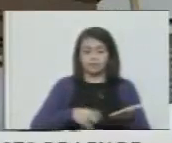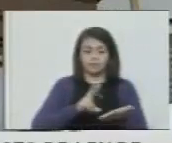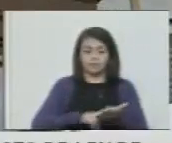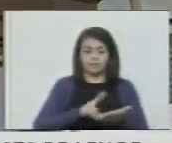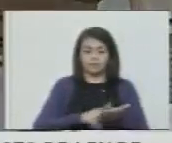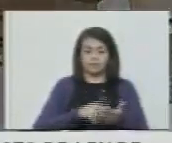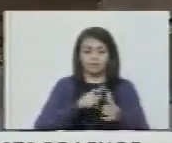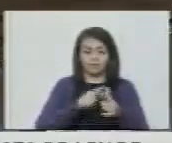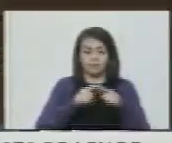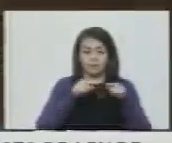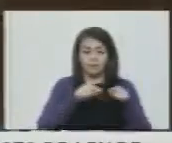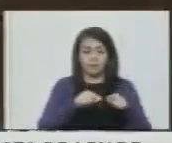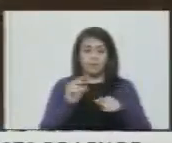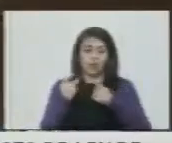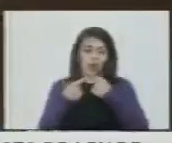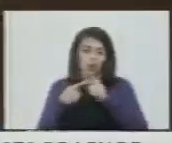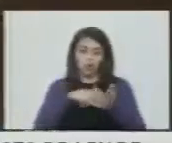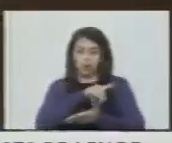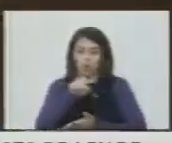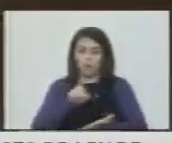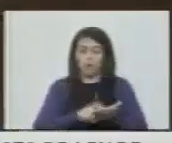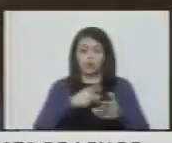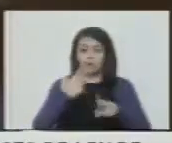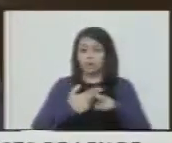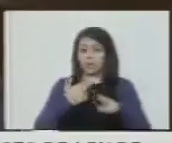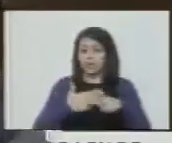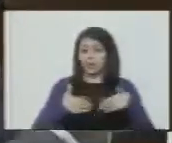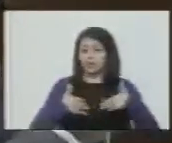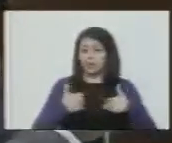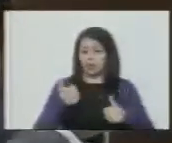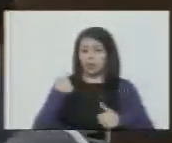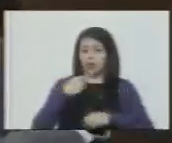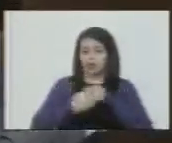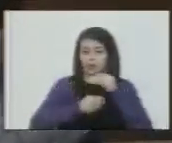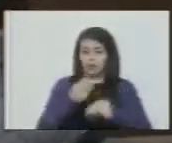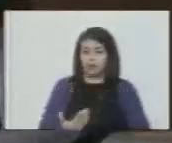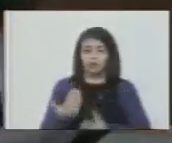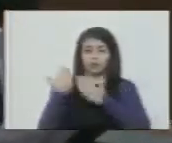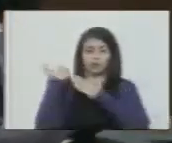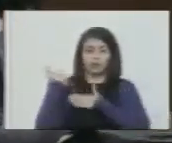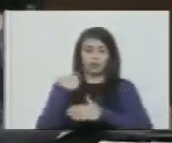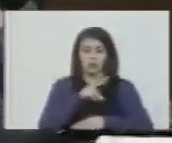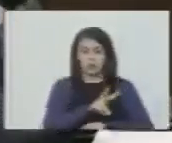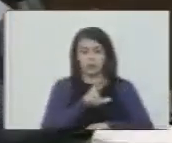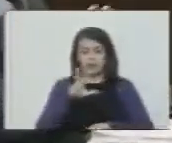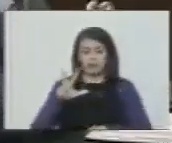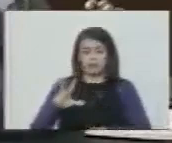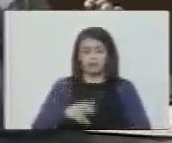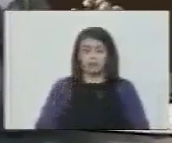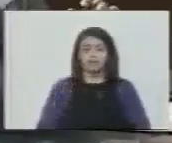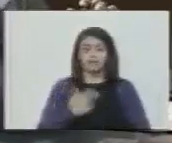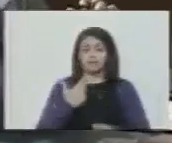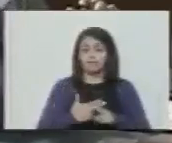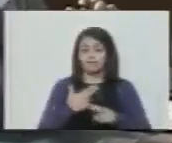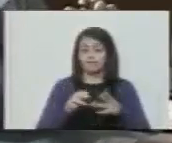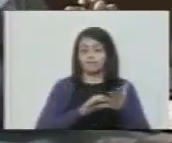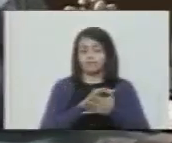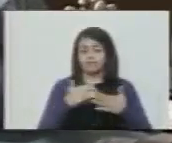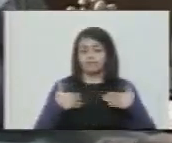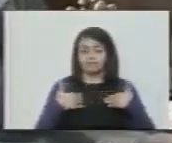de una parte o de la totalidad del riesgo que previamente haya asumido. 23. Riesgo.